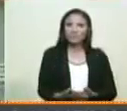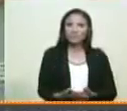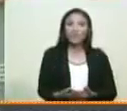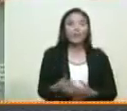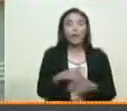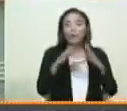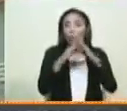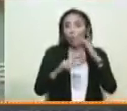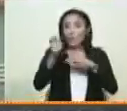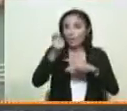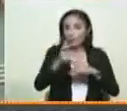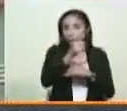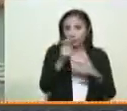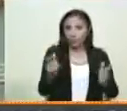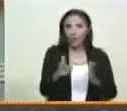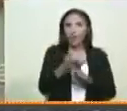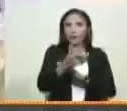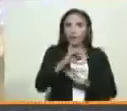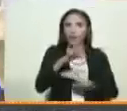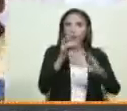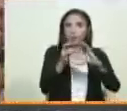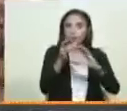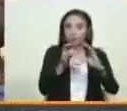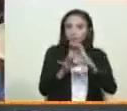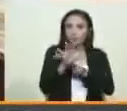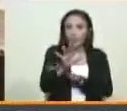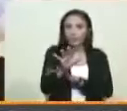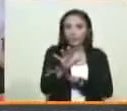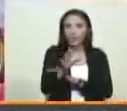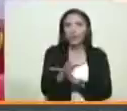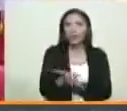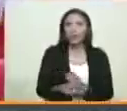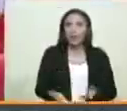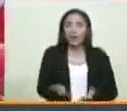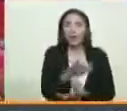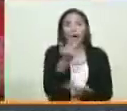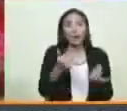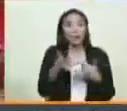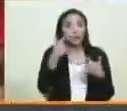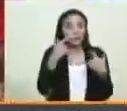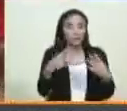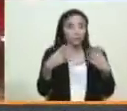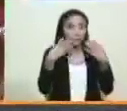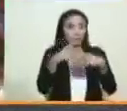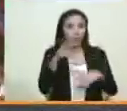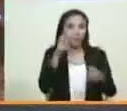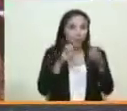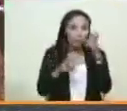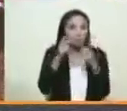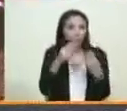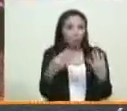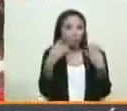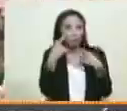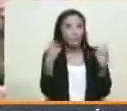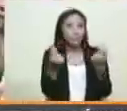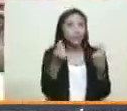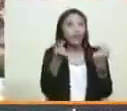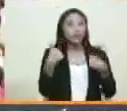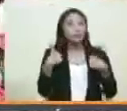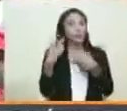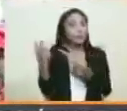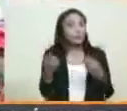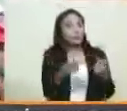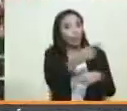todo el que tenga carnet de la patria y me esté escuchando, yo lo invito